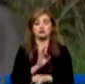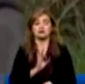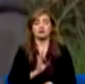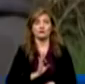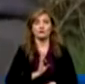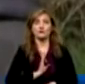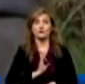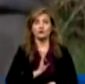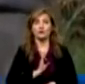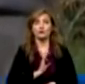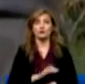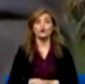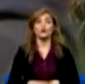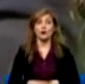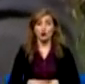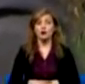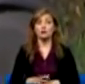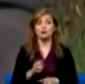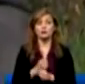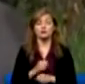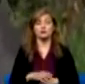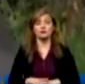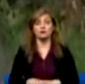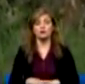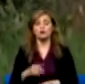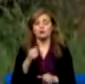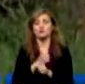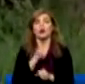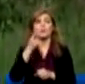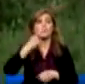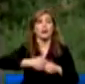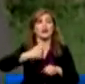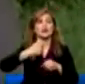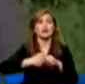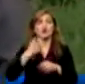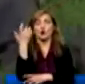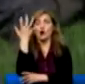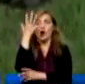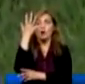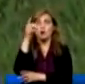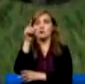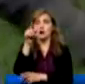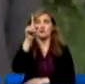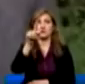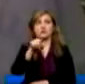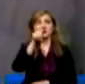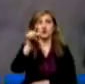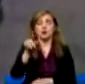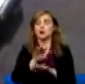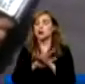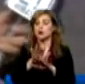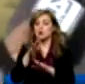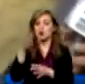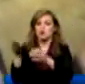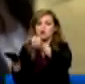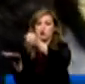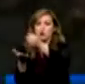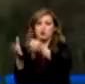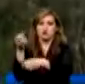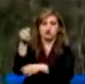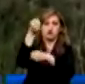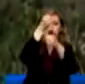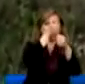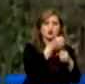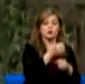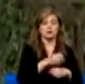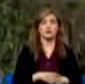para hacer. Nosotros solamente trabajamos los árboles que están señalados, no estamos haciendo una tala total.